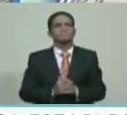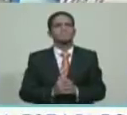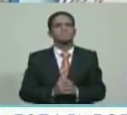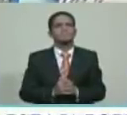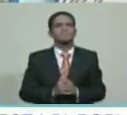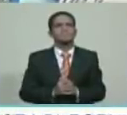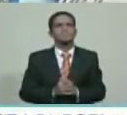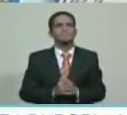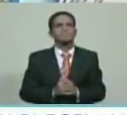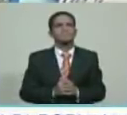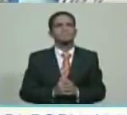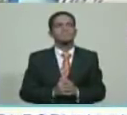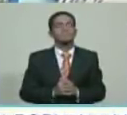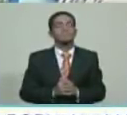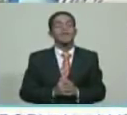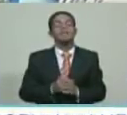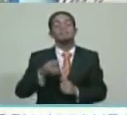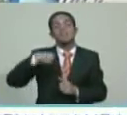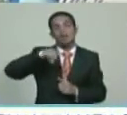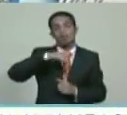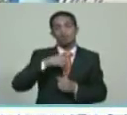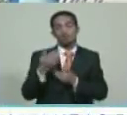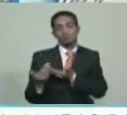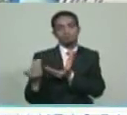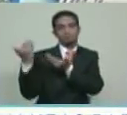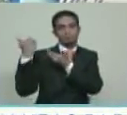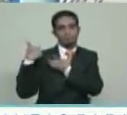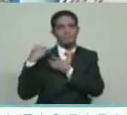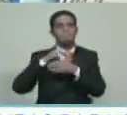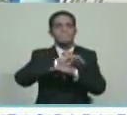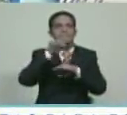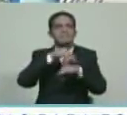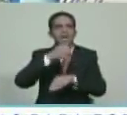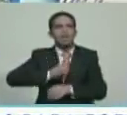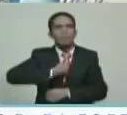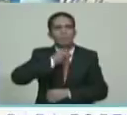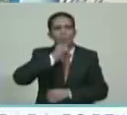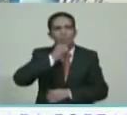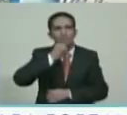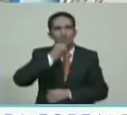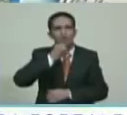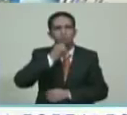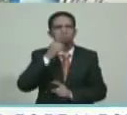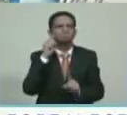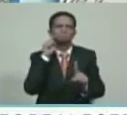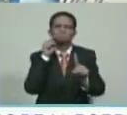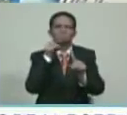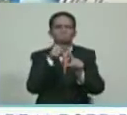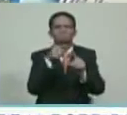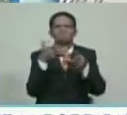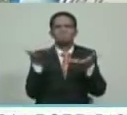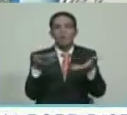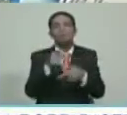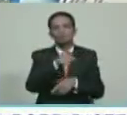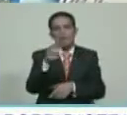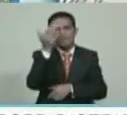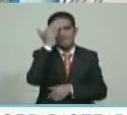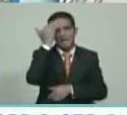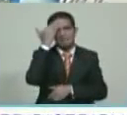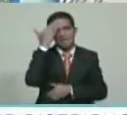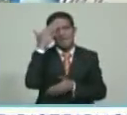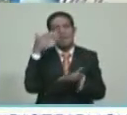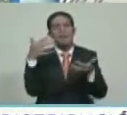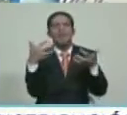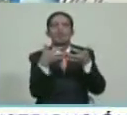Desde que nosotros asumimos el Ministerio Público, tomamos como bandera fundamental, entre otras cosas, ustedes ya lo saben, la lucha contra